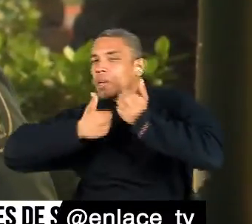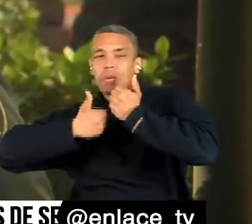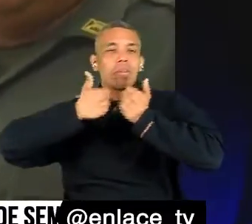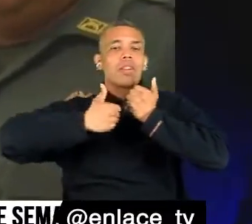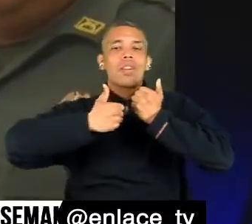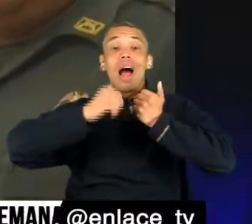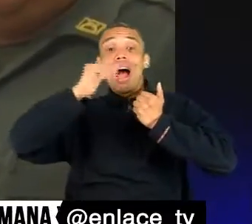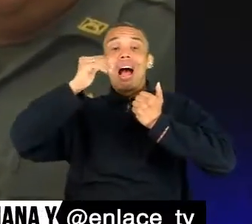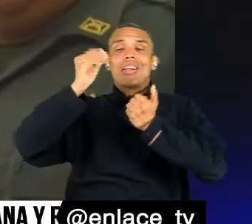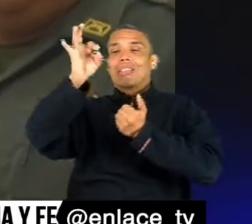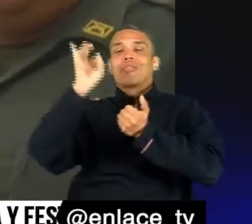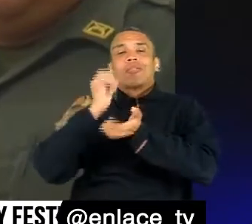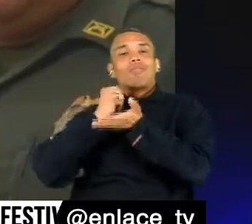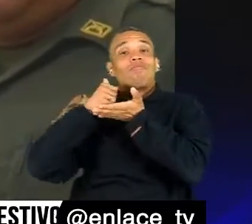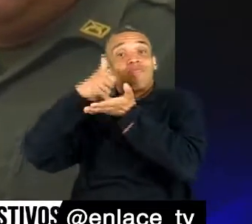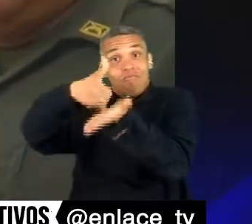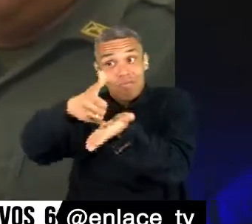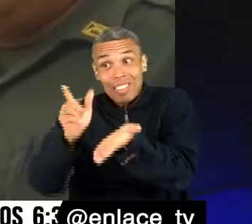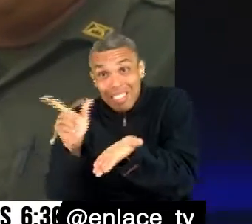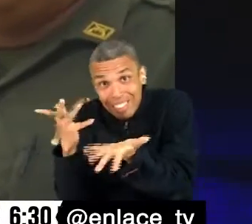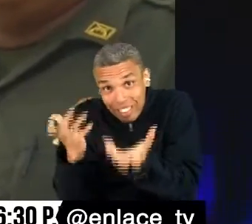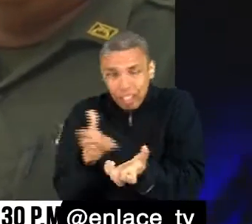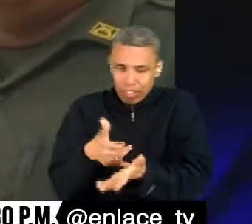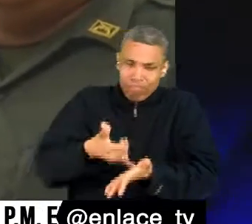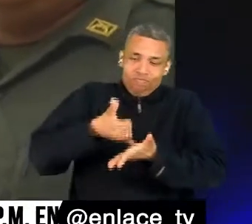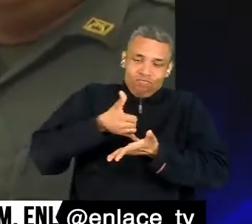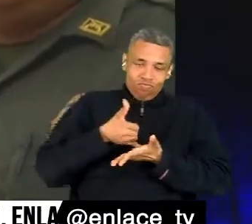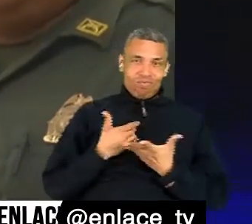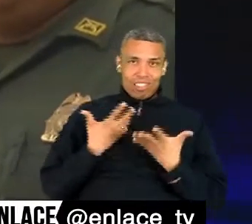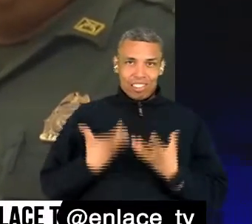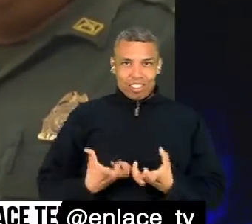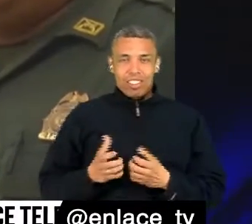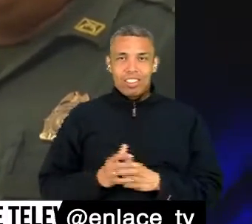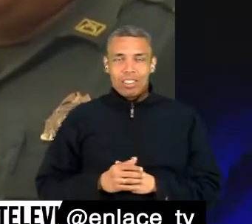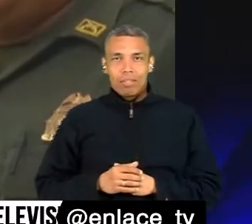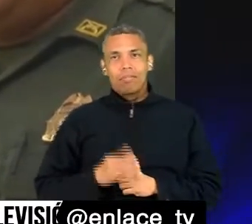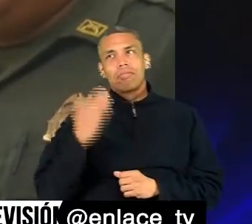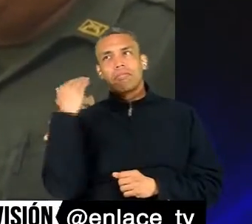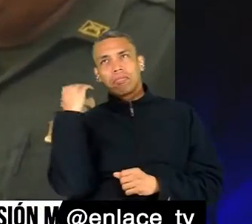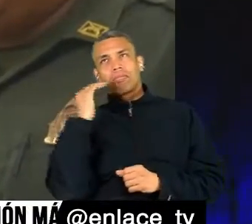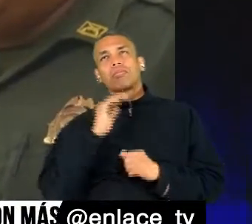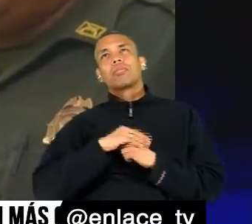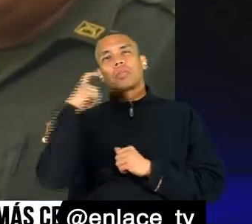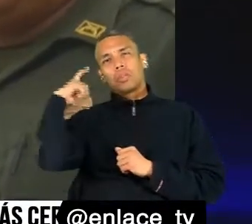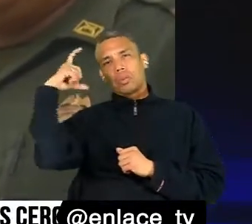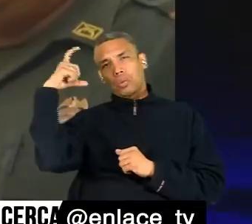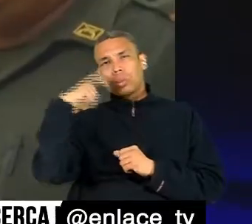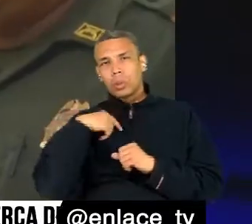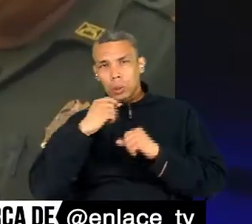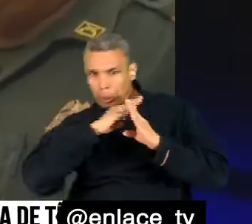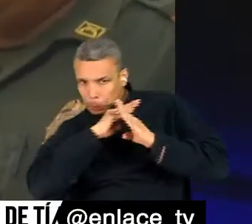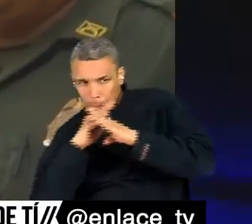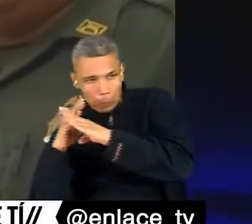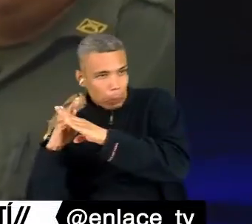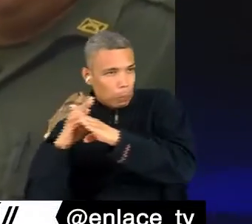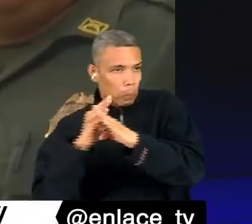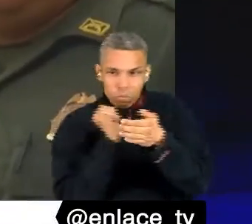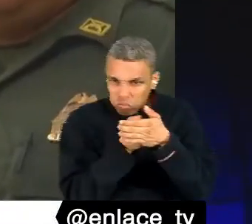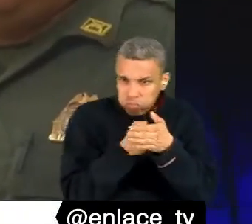Libertad como gestor de prevención. También fui postulado allá con decoraciones,